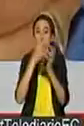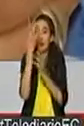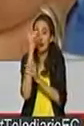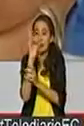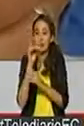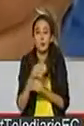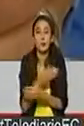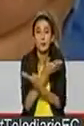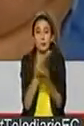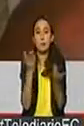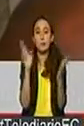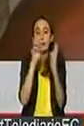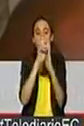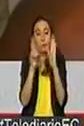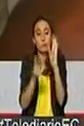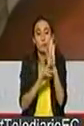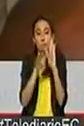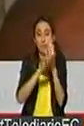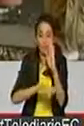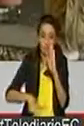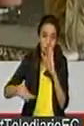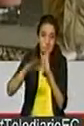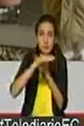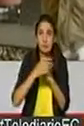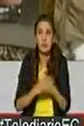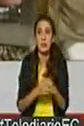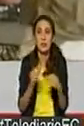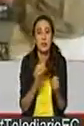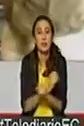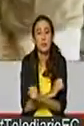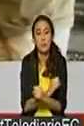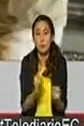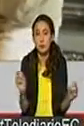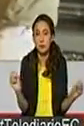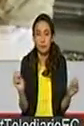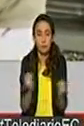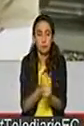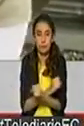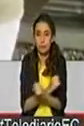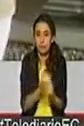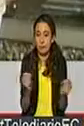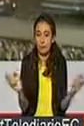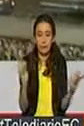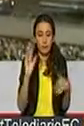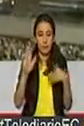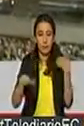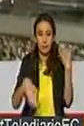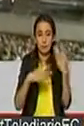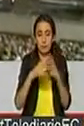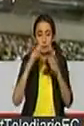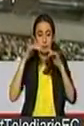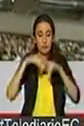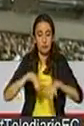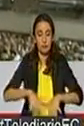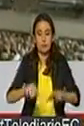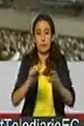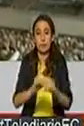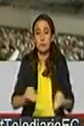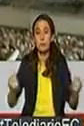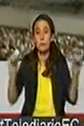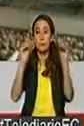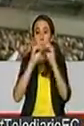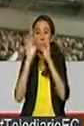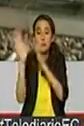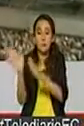pero por la falta de un reglamento no se hizo efectiva. Imposibilitados de estar en el sistema financiero a tal punto de